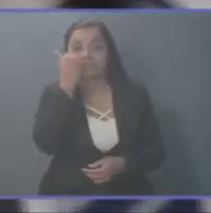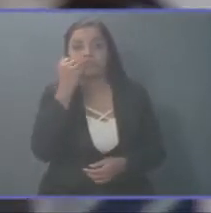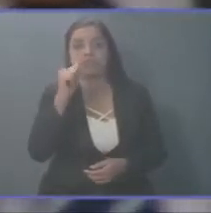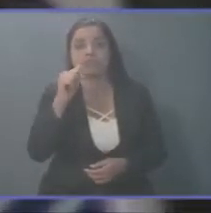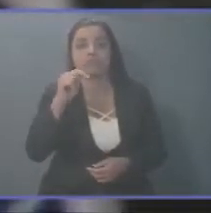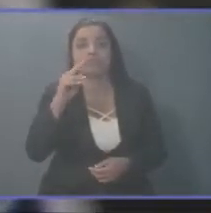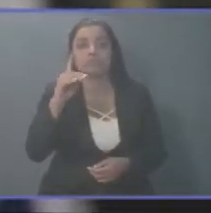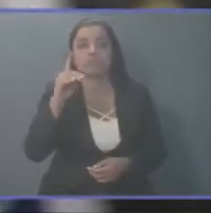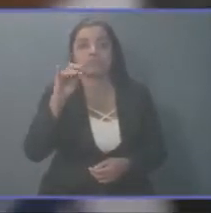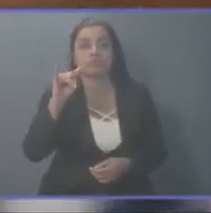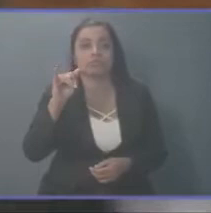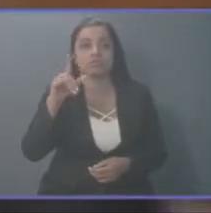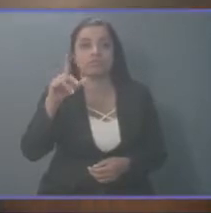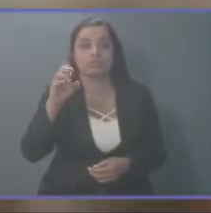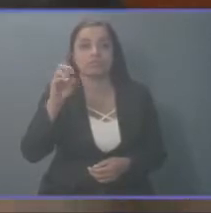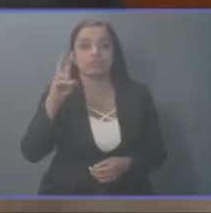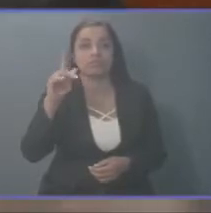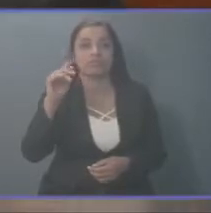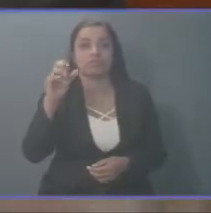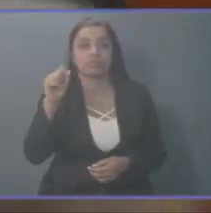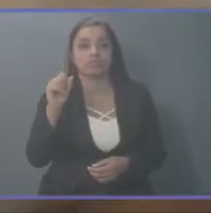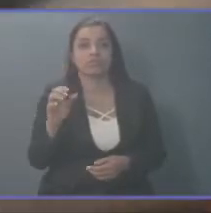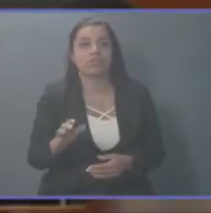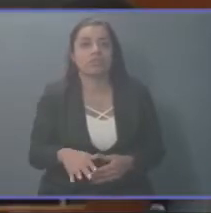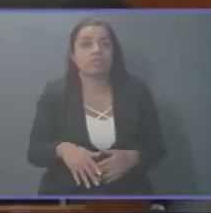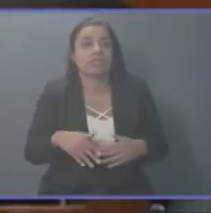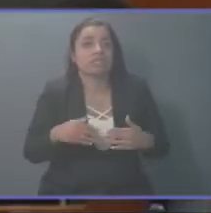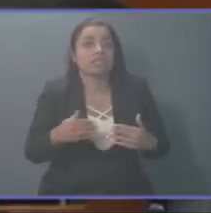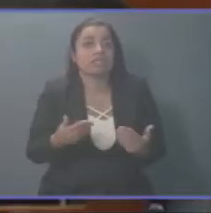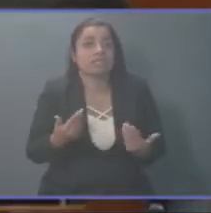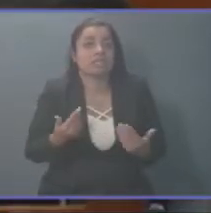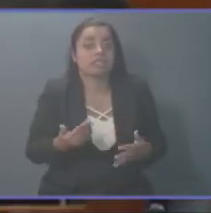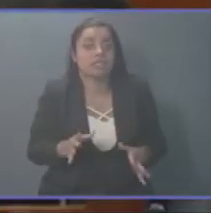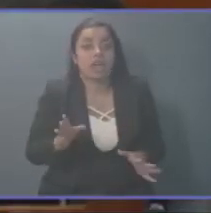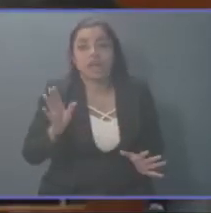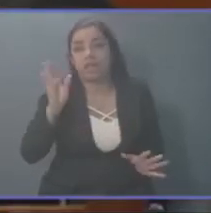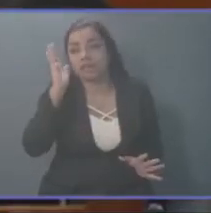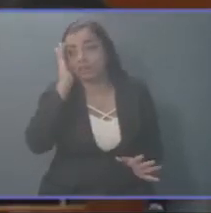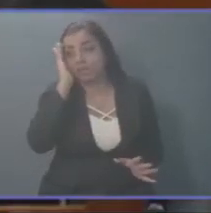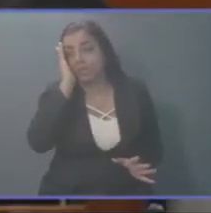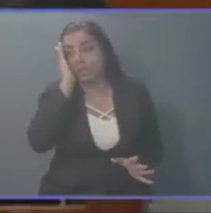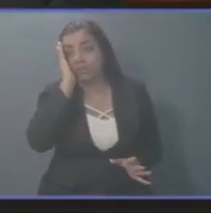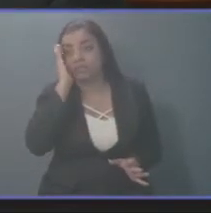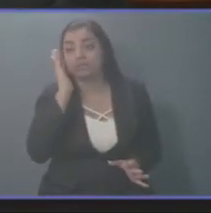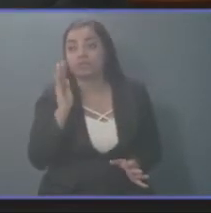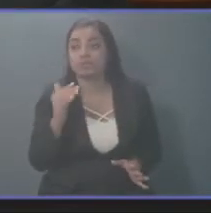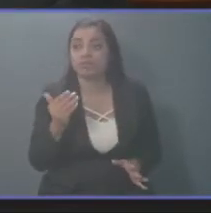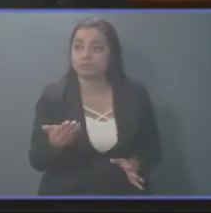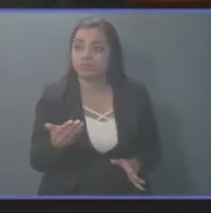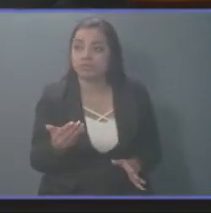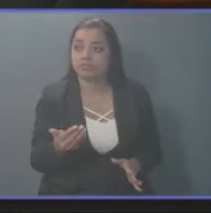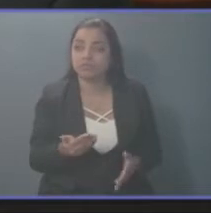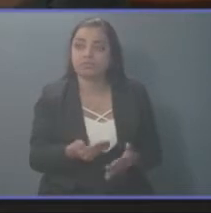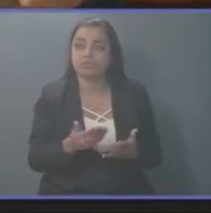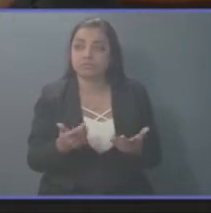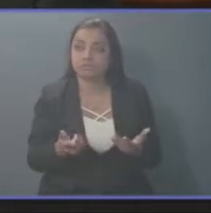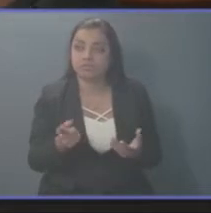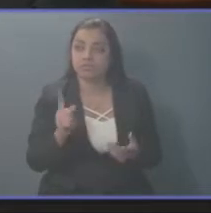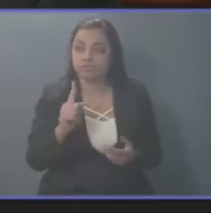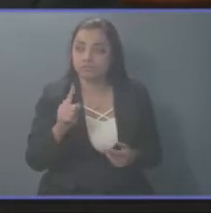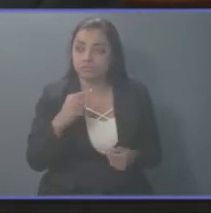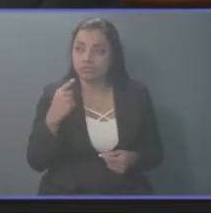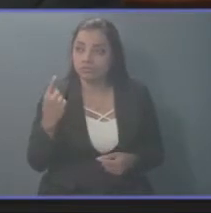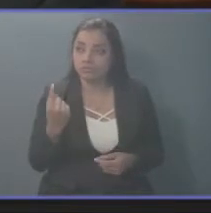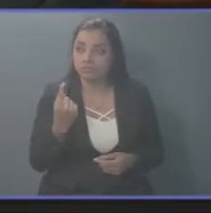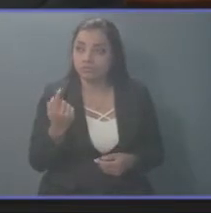Andy y que ya es conocido prácticamente no solo